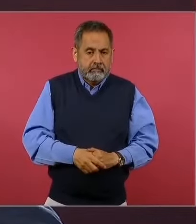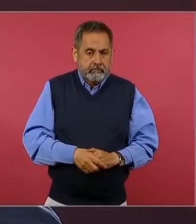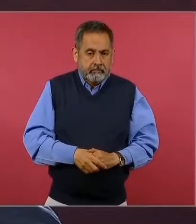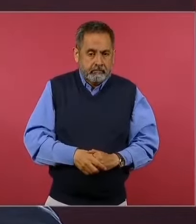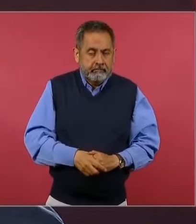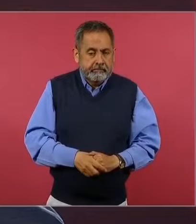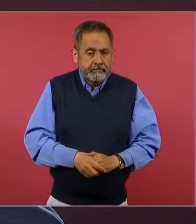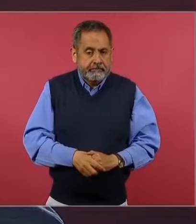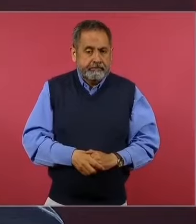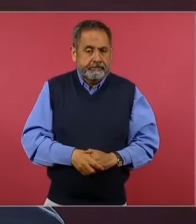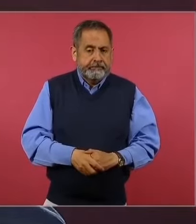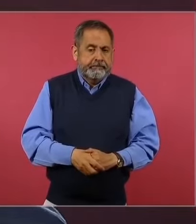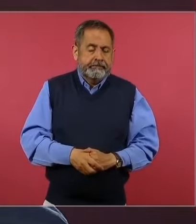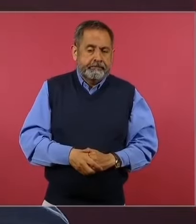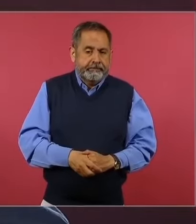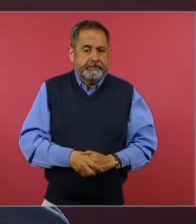no se